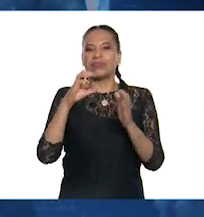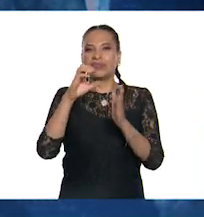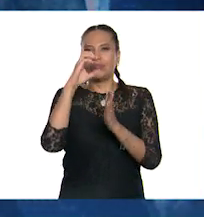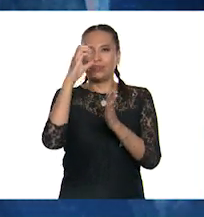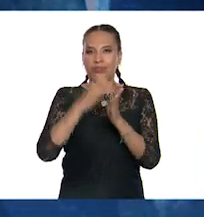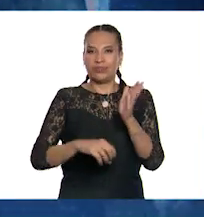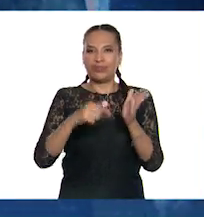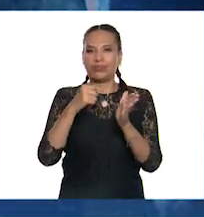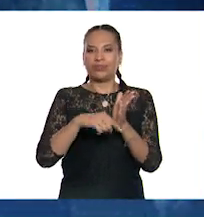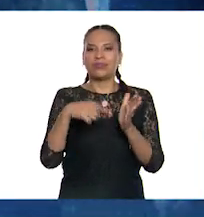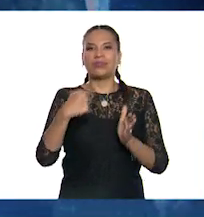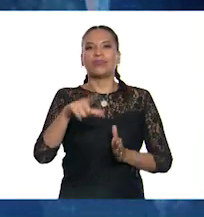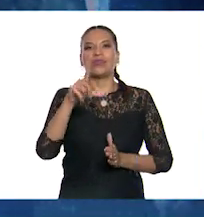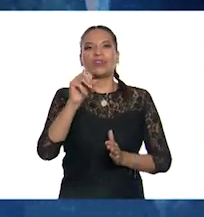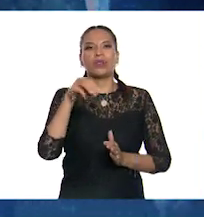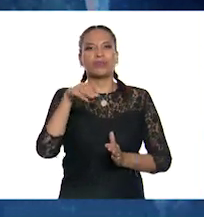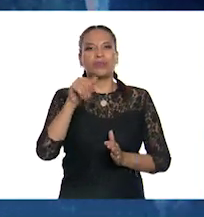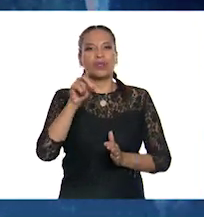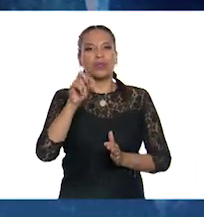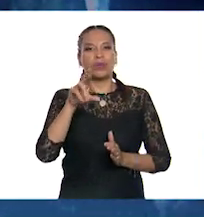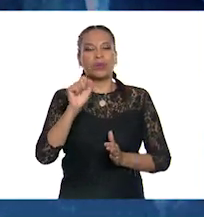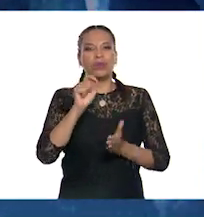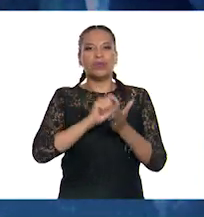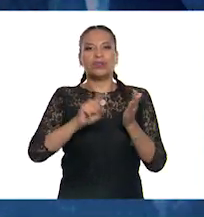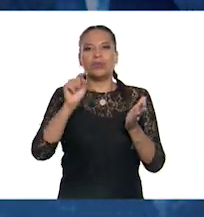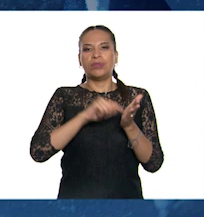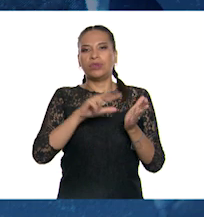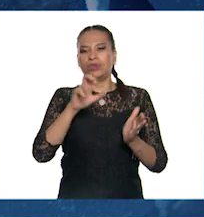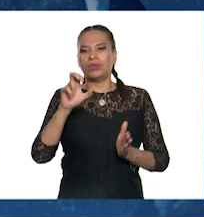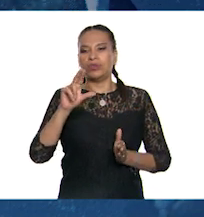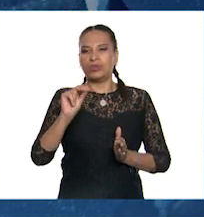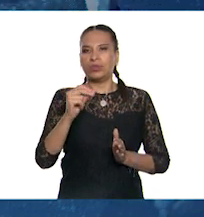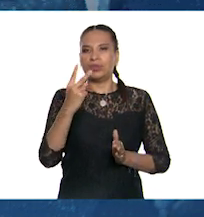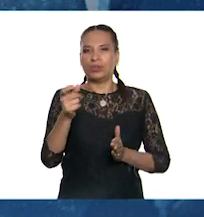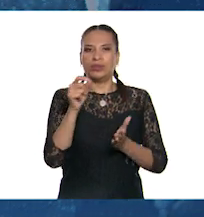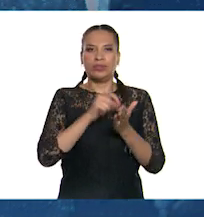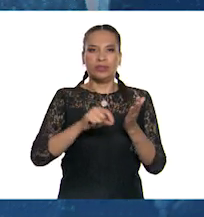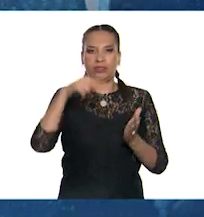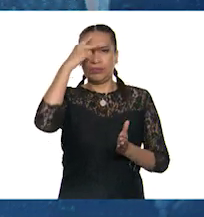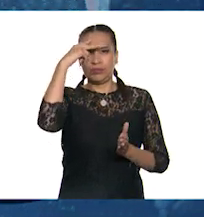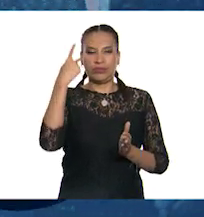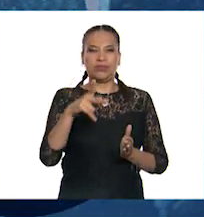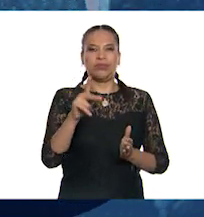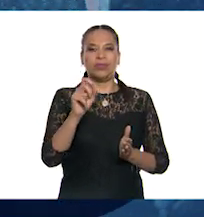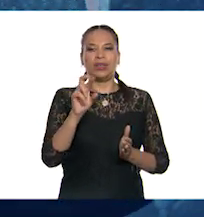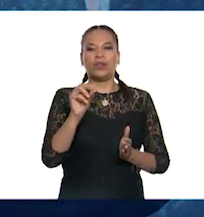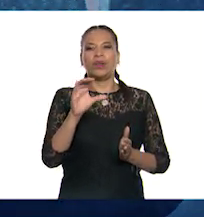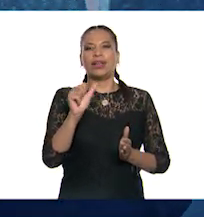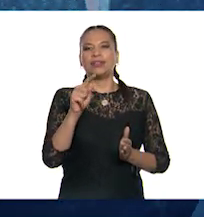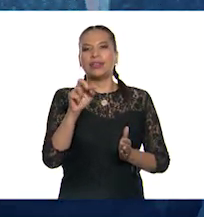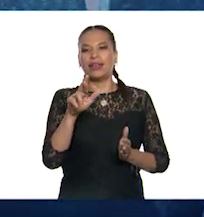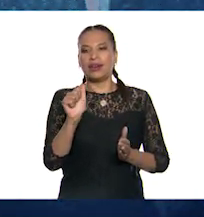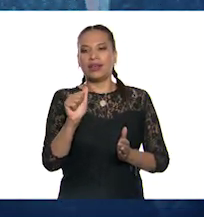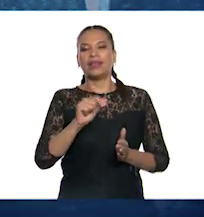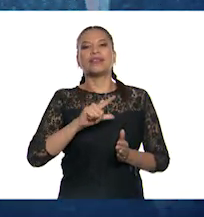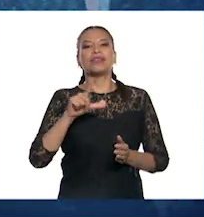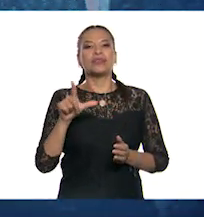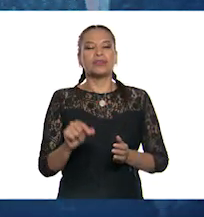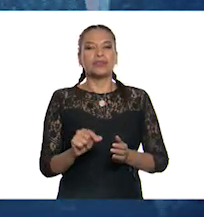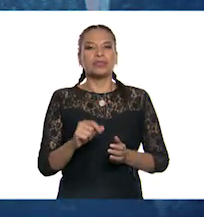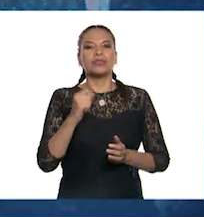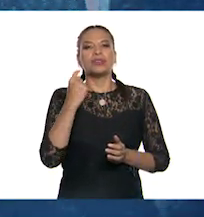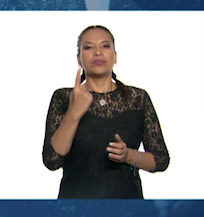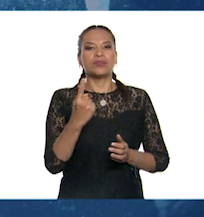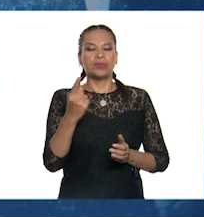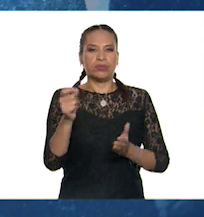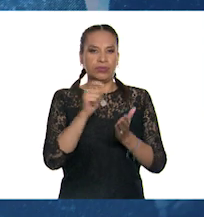de la novela Los Maduros, escrita en 1882, del escritor mexicano Pedro Castera, y luego